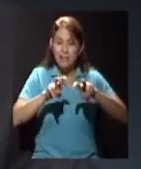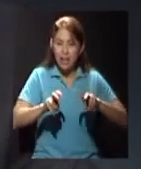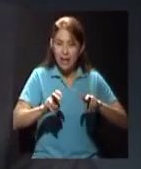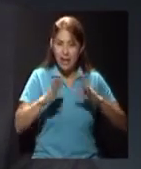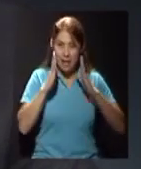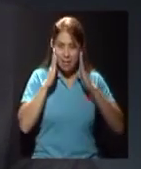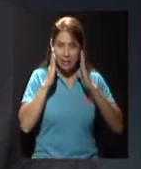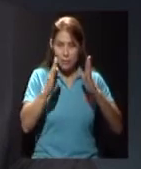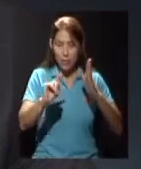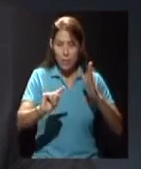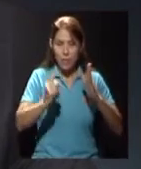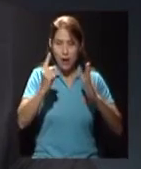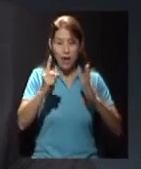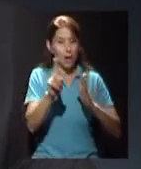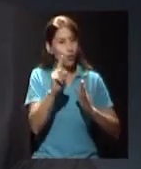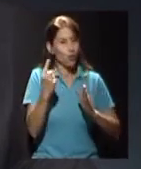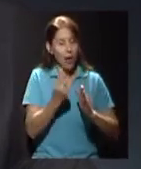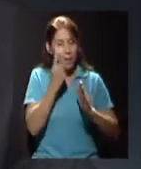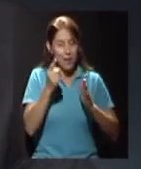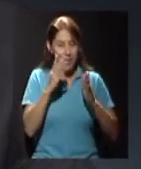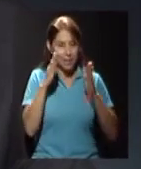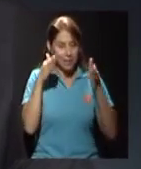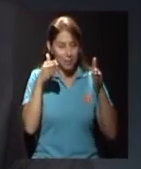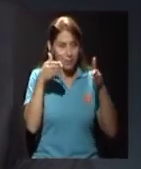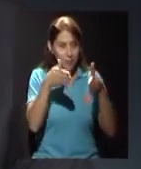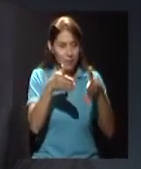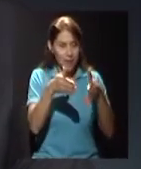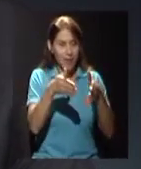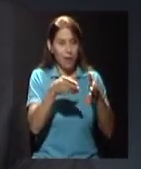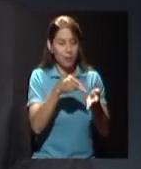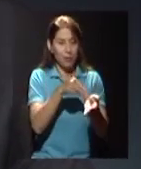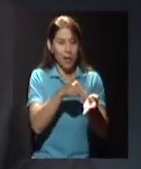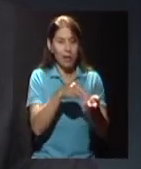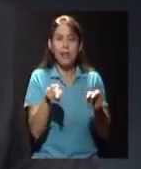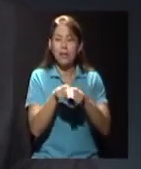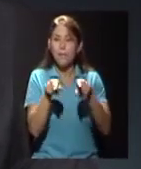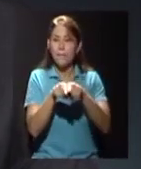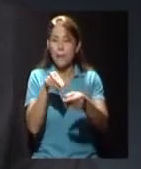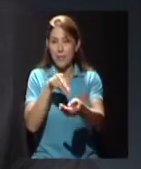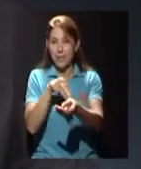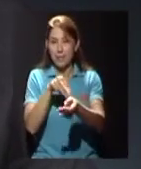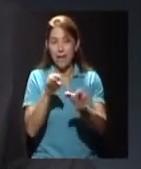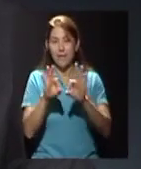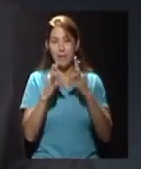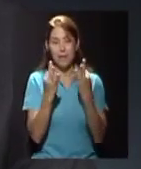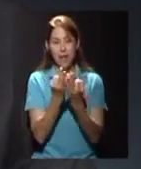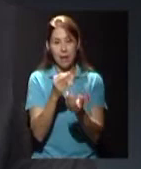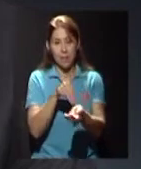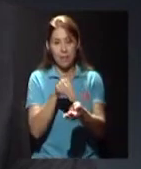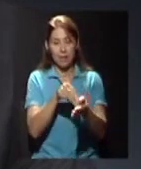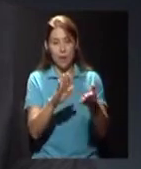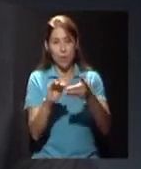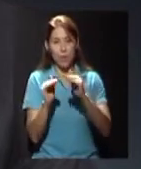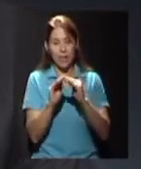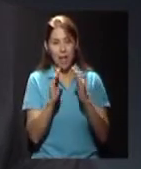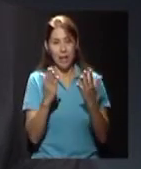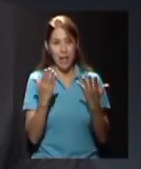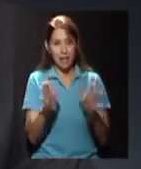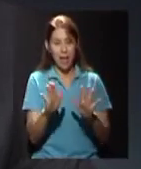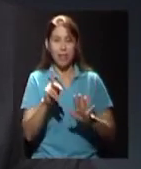general sino como no en la especialidad de medicina familiar y comunitaria que ya existe y que deberíamos de reforzar